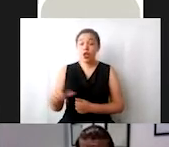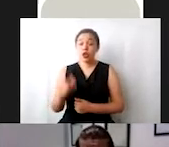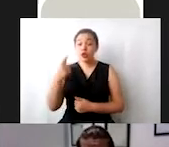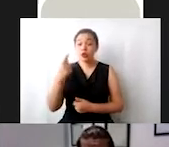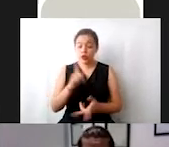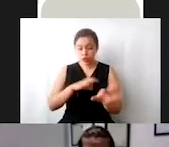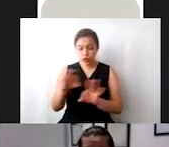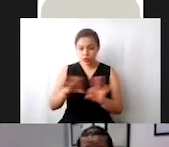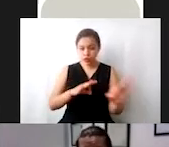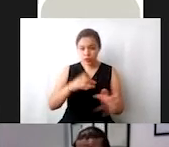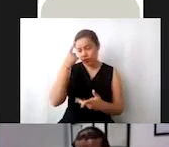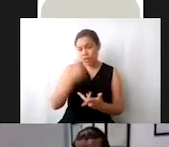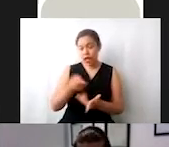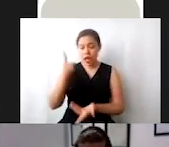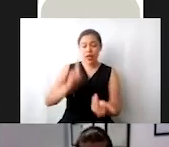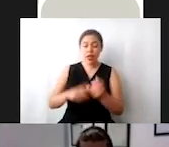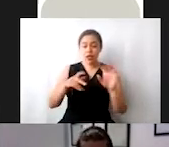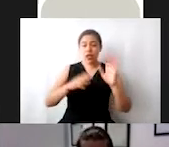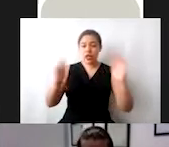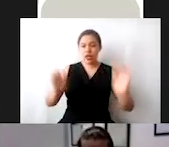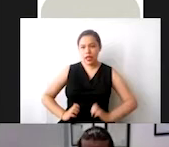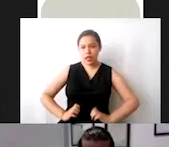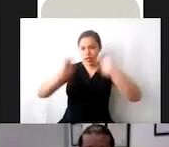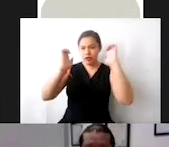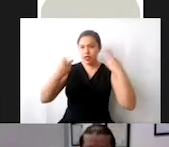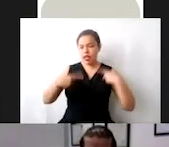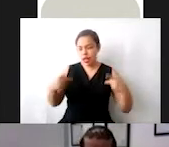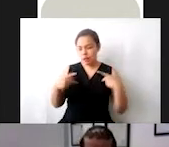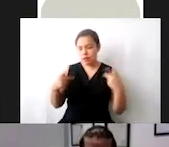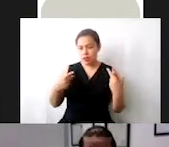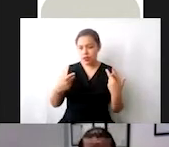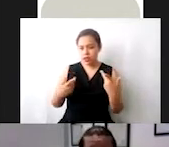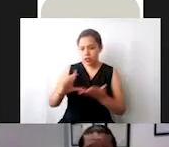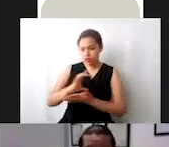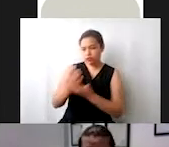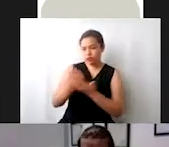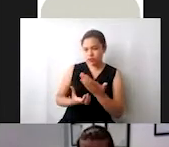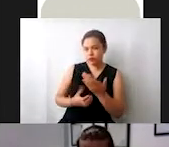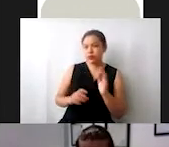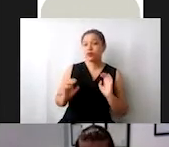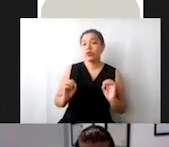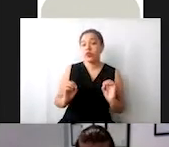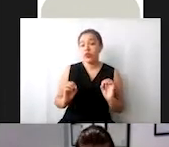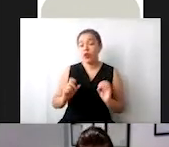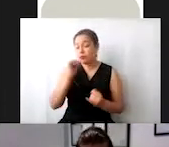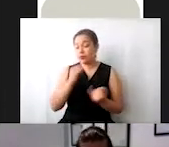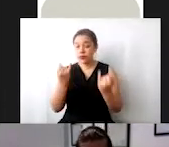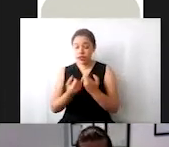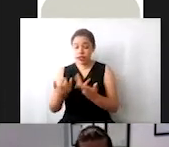funciones en las instalaciones del contratante o de una parte relacionada de este, o incluso fuera de las